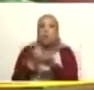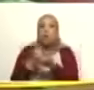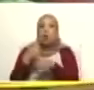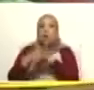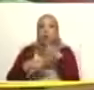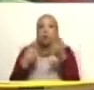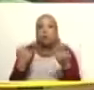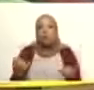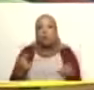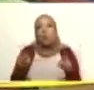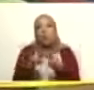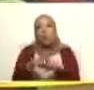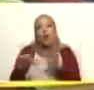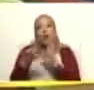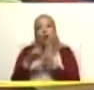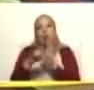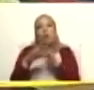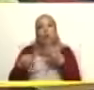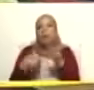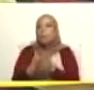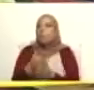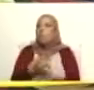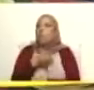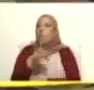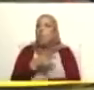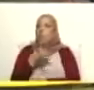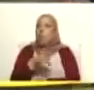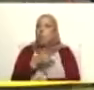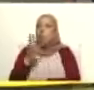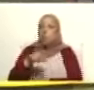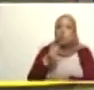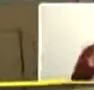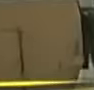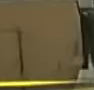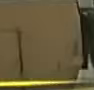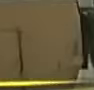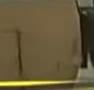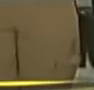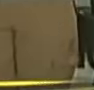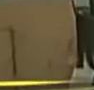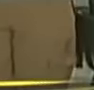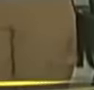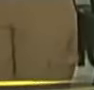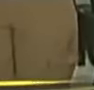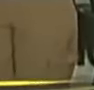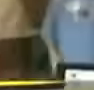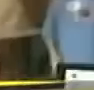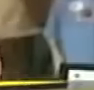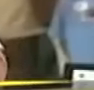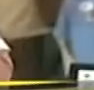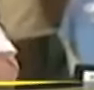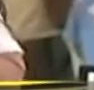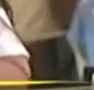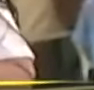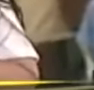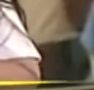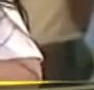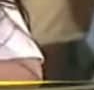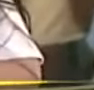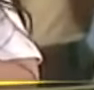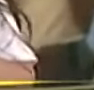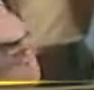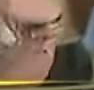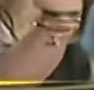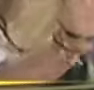pasa algo así en mi liceo, nos llena de emoción porque es algo que nunca van a olvidar. Todos desde que crecimos, siendo niños que íbamos a votar con